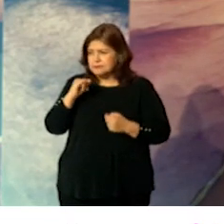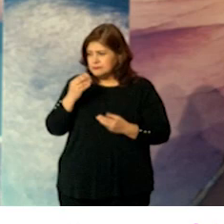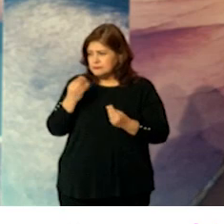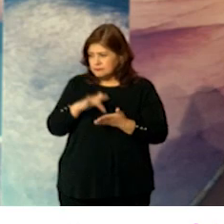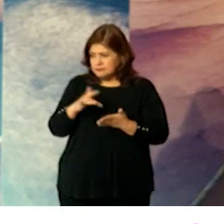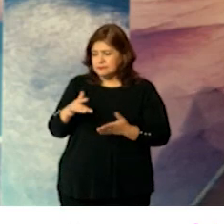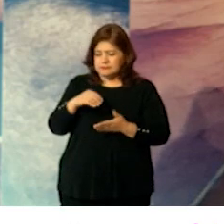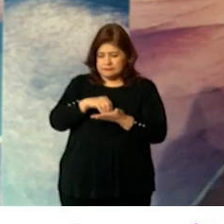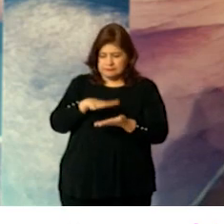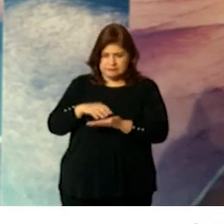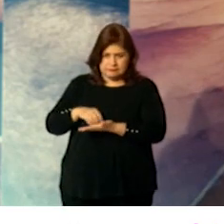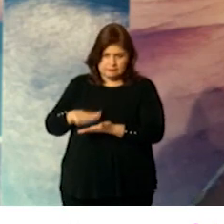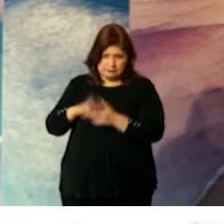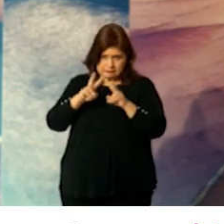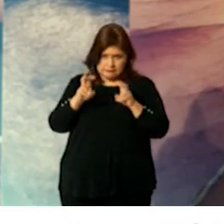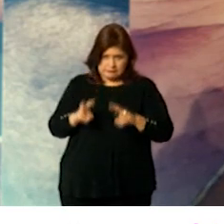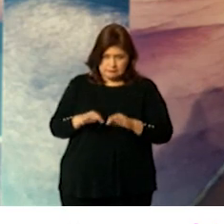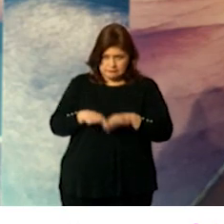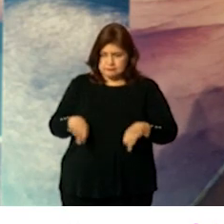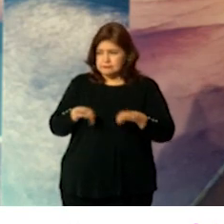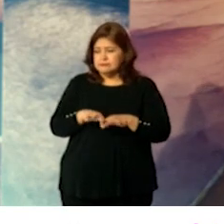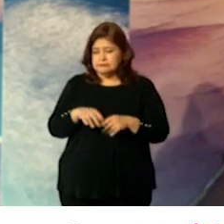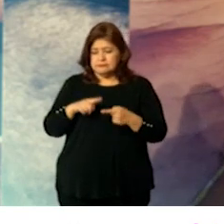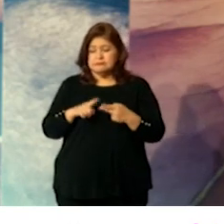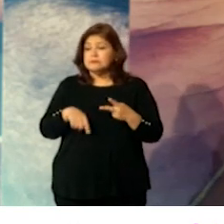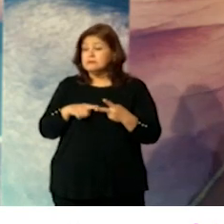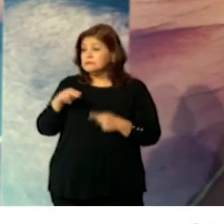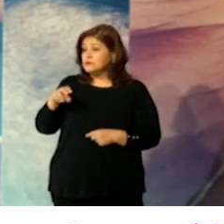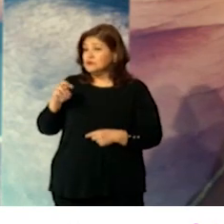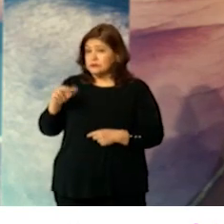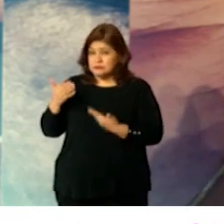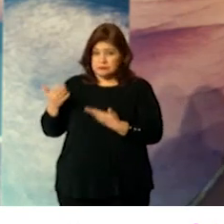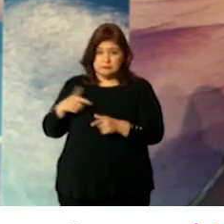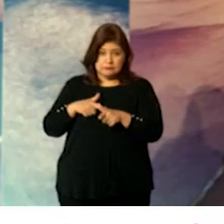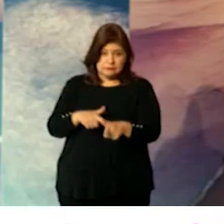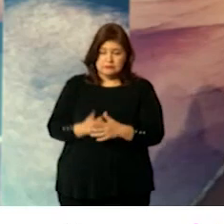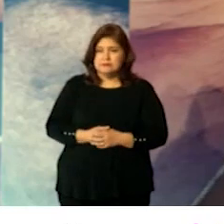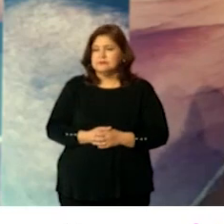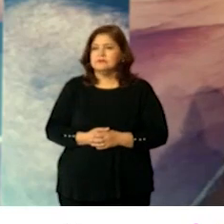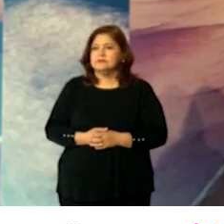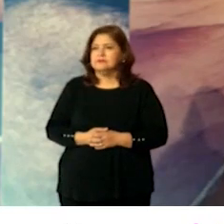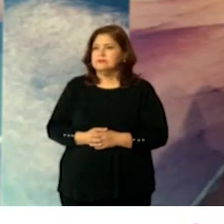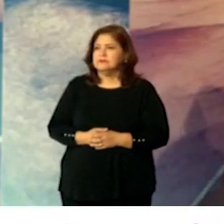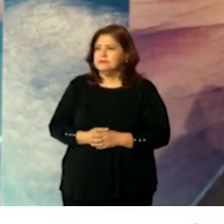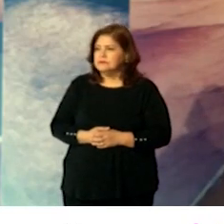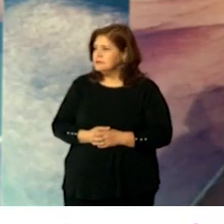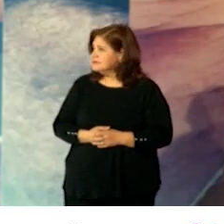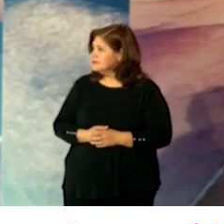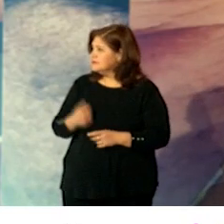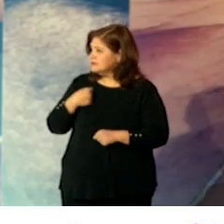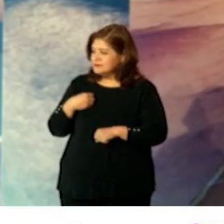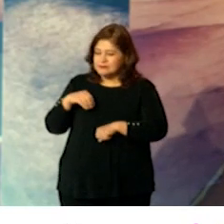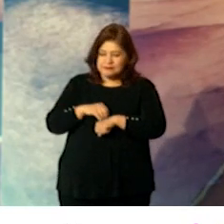ahí apuntalas varios temas muy importantes. Nora, si quieres continuar. Me voy a poner el cronómetro porque